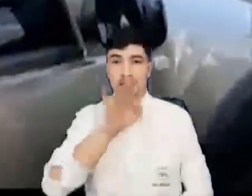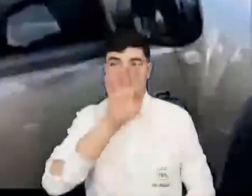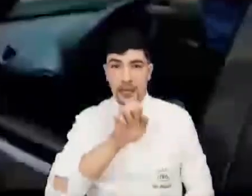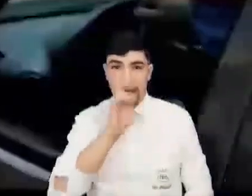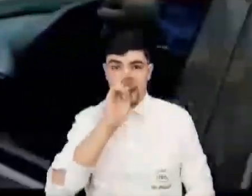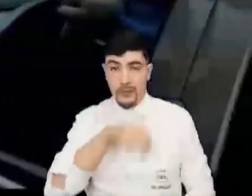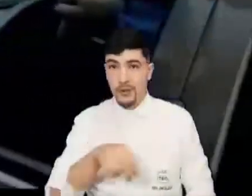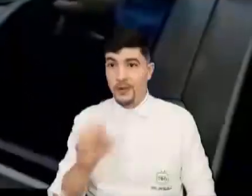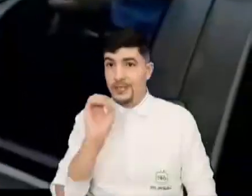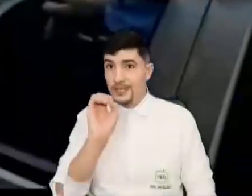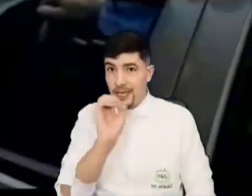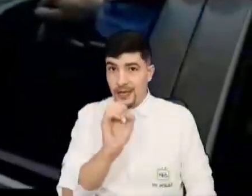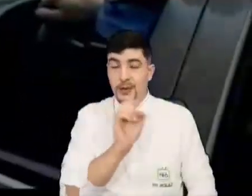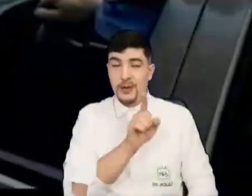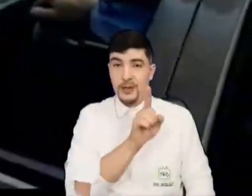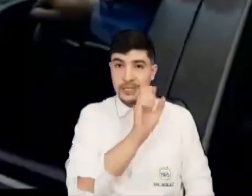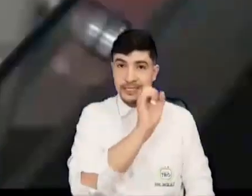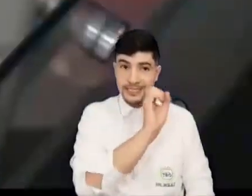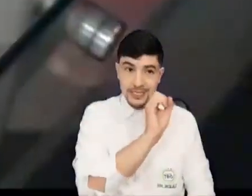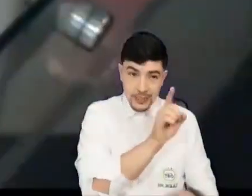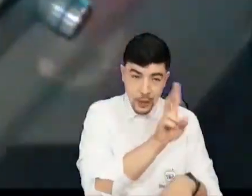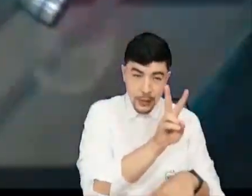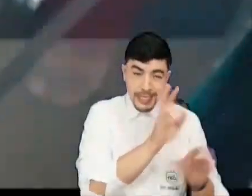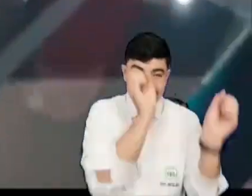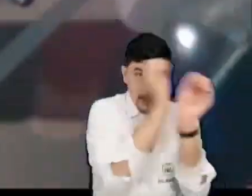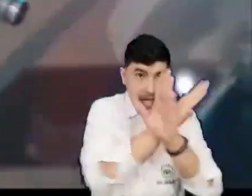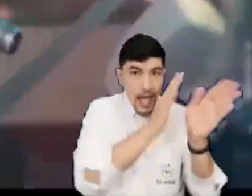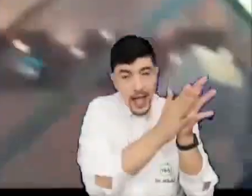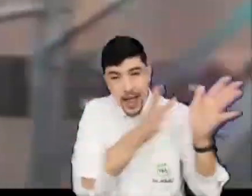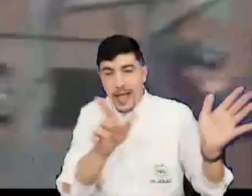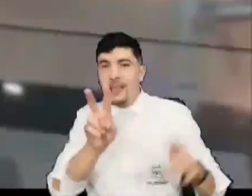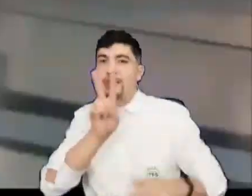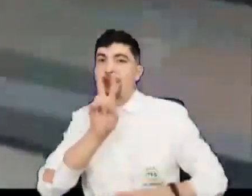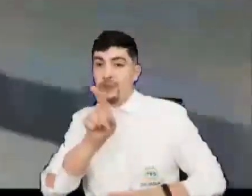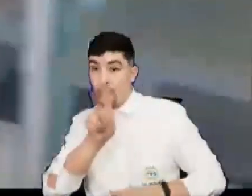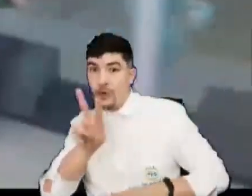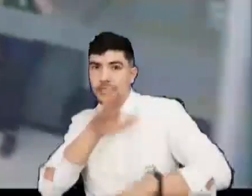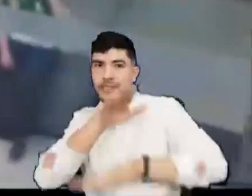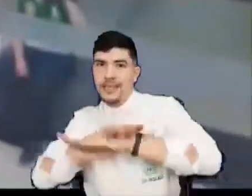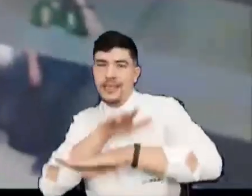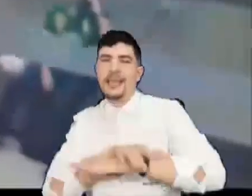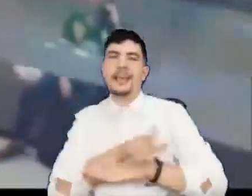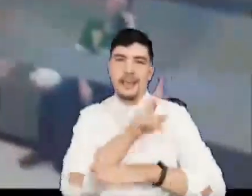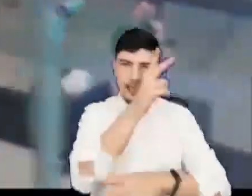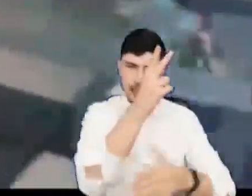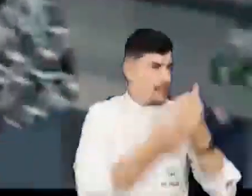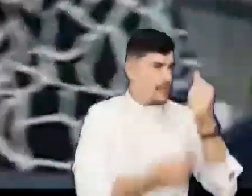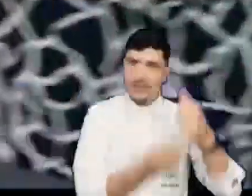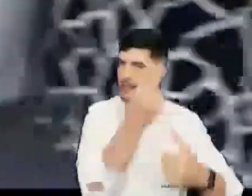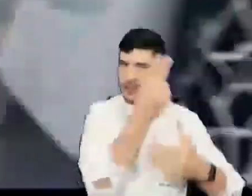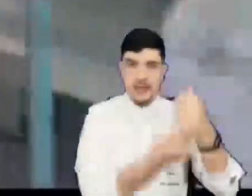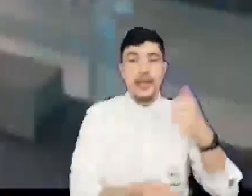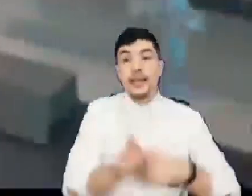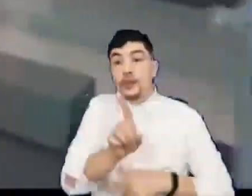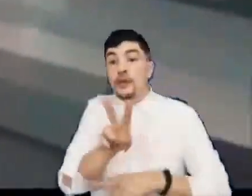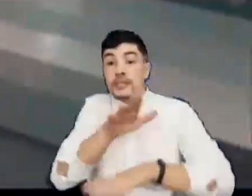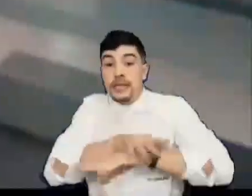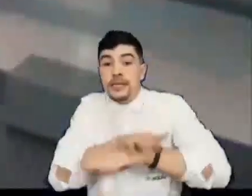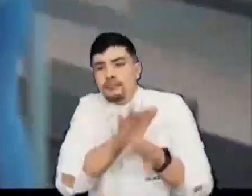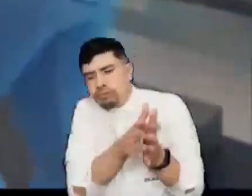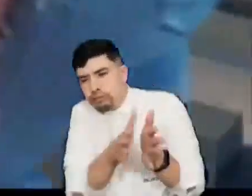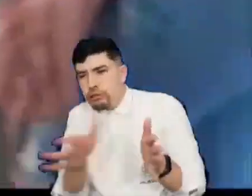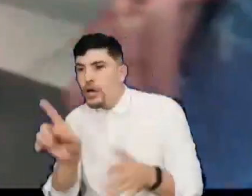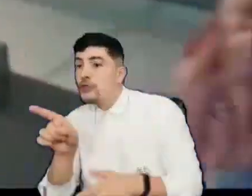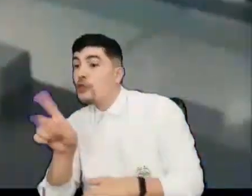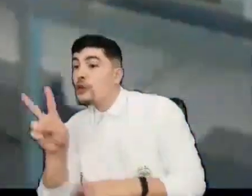hasta las 12 del mediodía, podrán comprar las cédulas terminadas en números impares y desde el mediodía hasta la medianoche, las